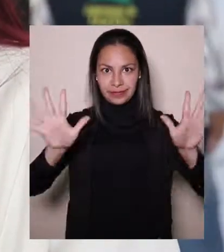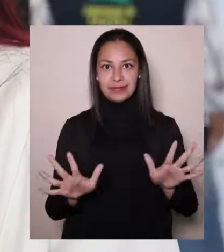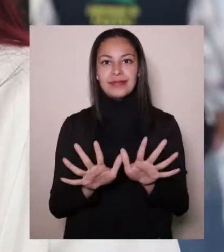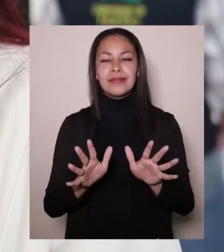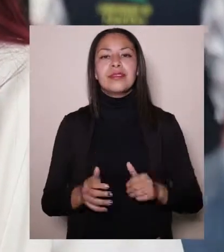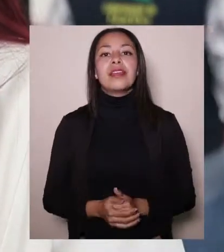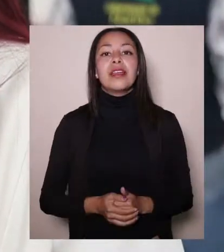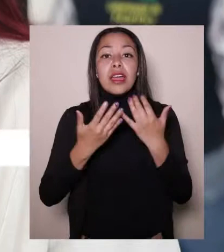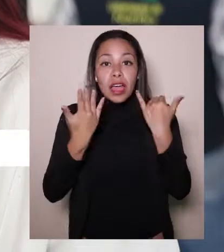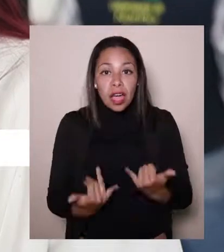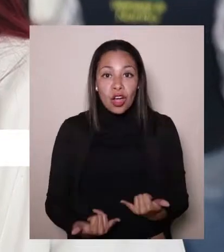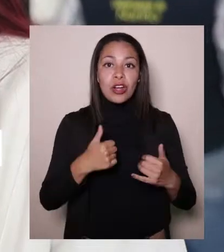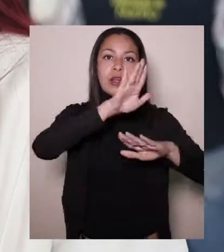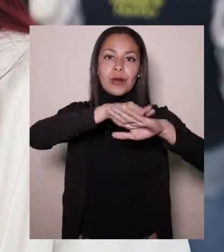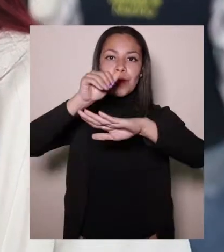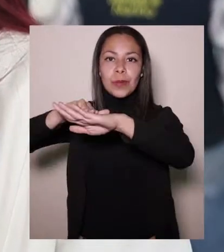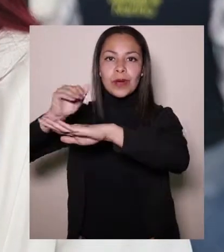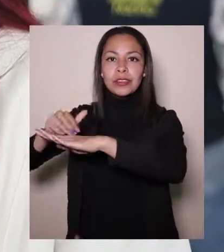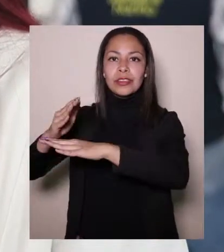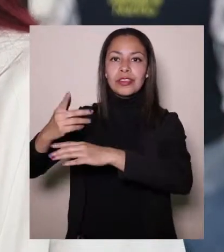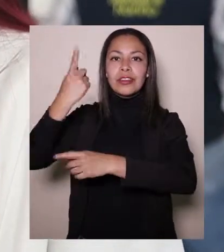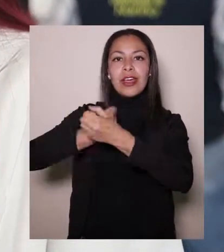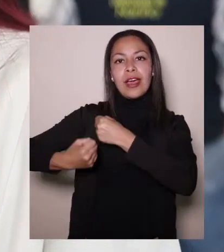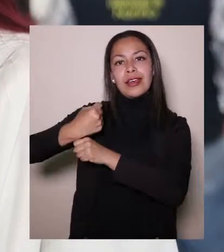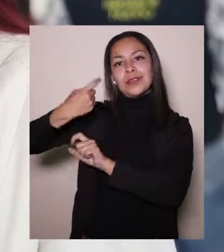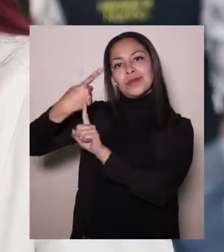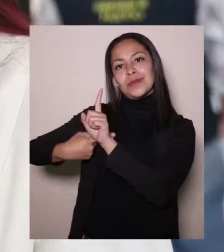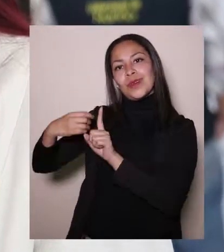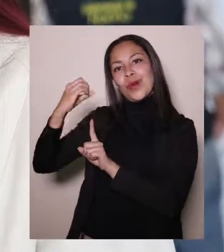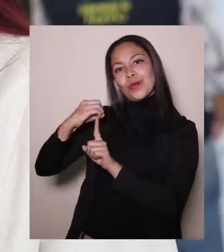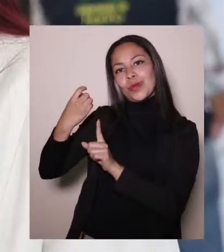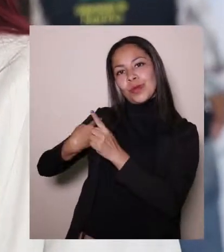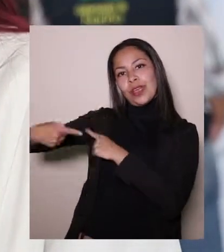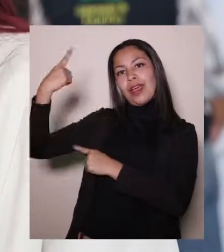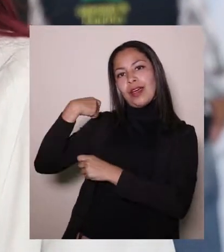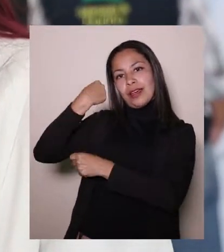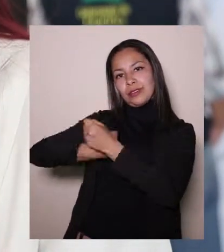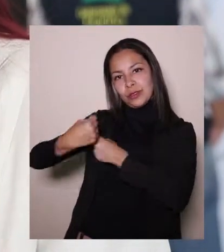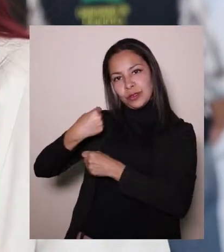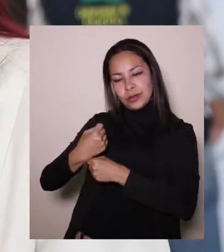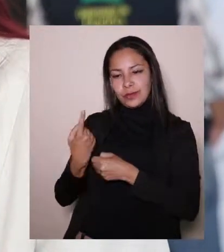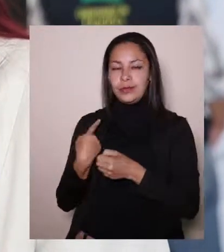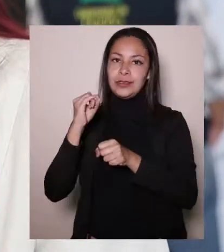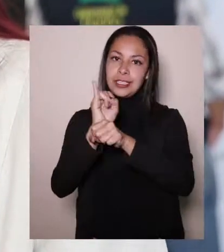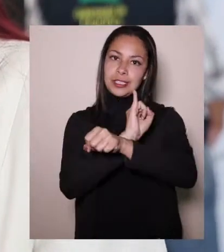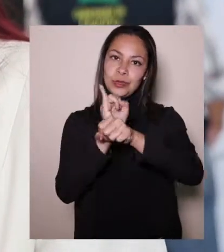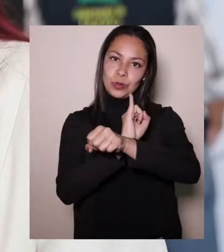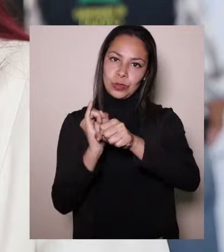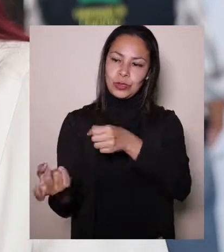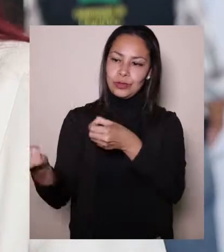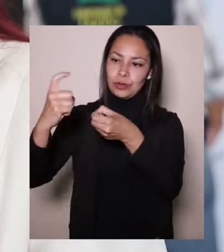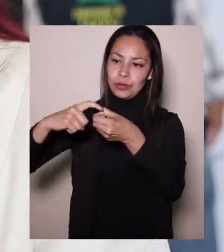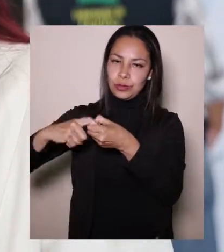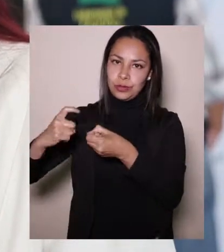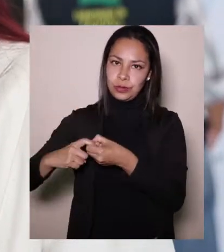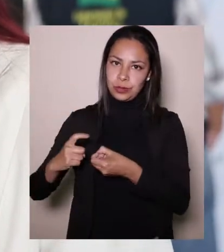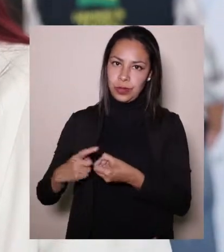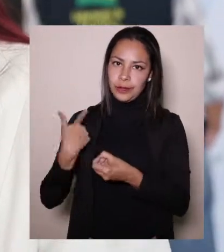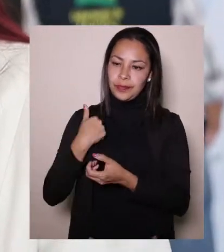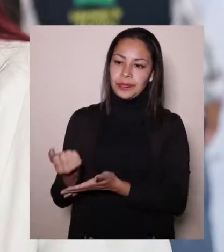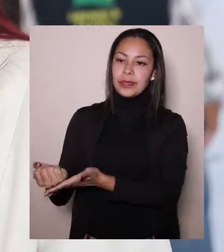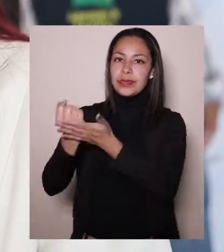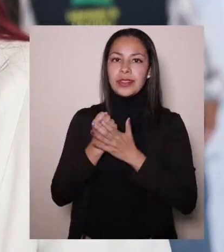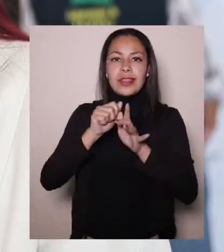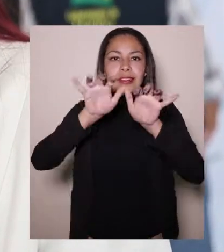nosotros hicimos una convocatoria en octubre del año pasado. Se inscribieron ciertas instituciones